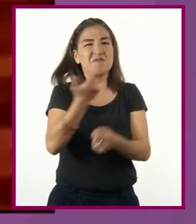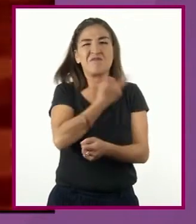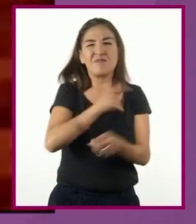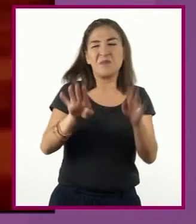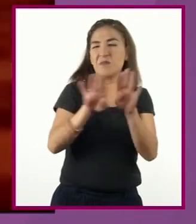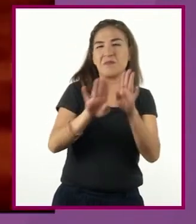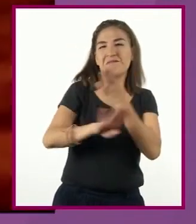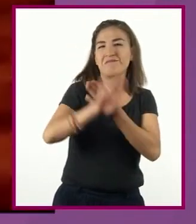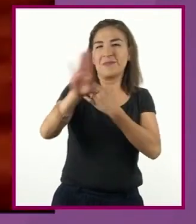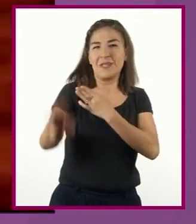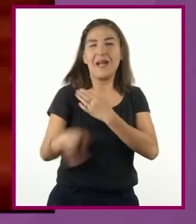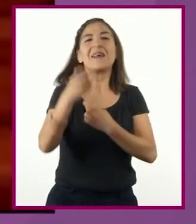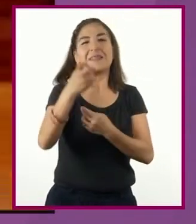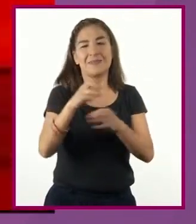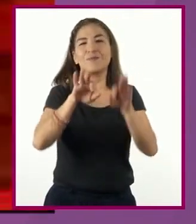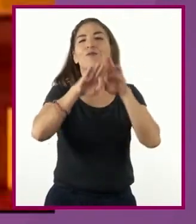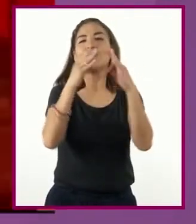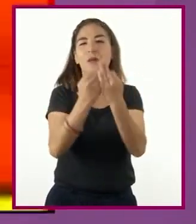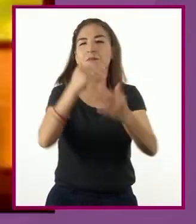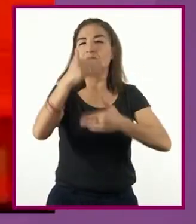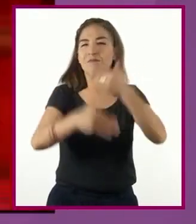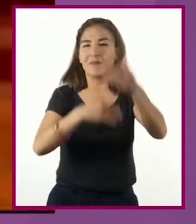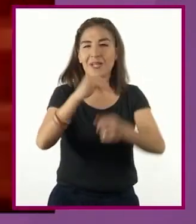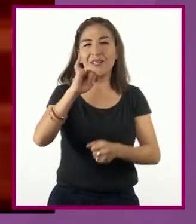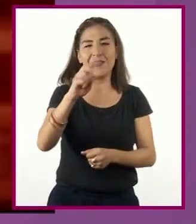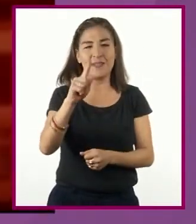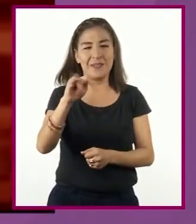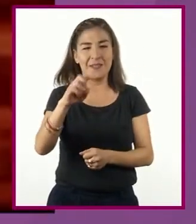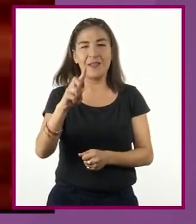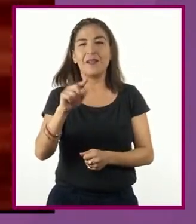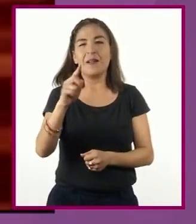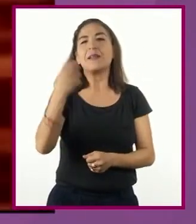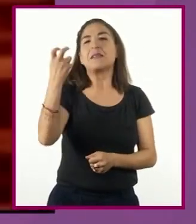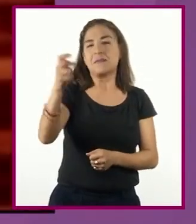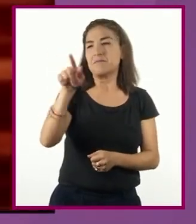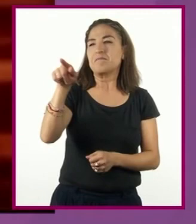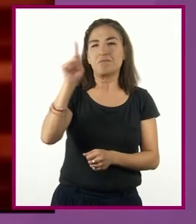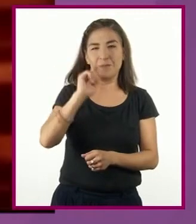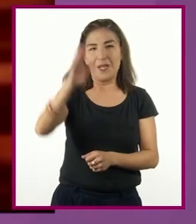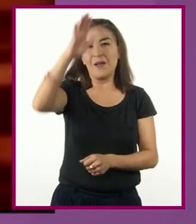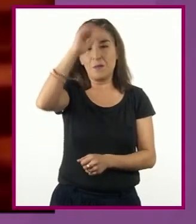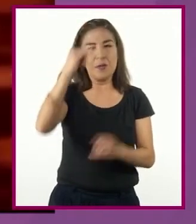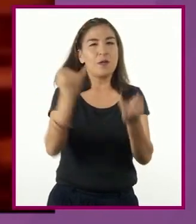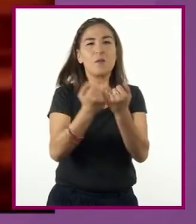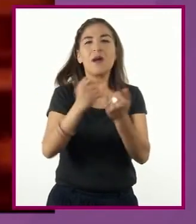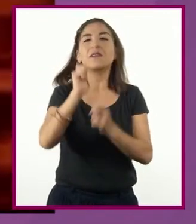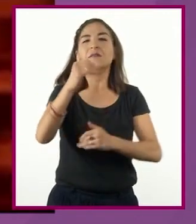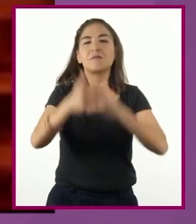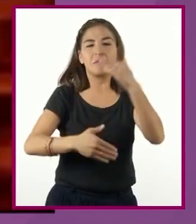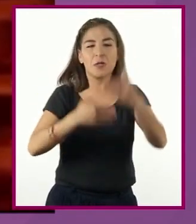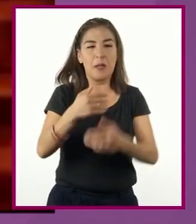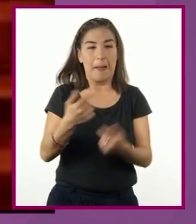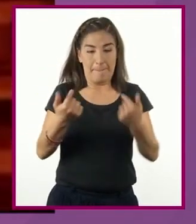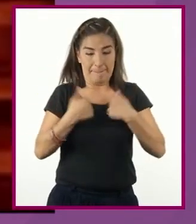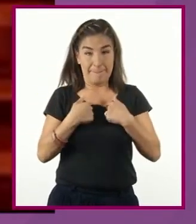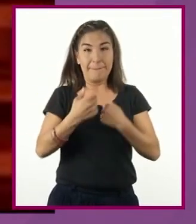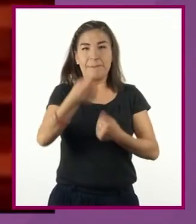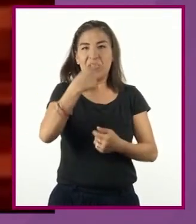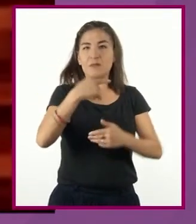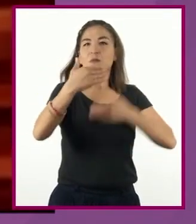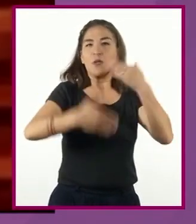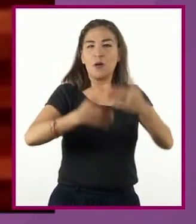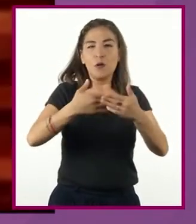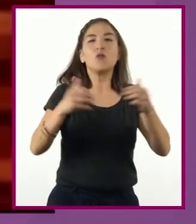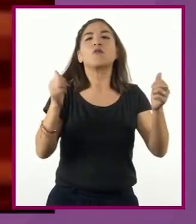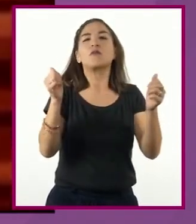así como se va formando la identidad. Totalmente de acuerdo con Susan, es un proceso doble. La construimos nosotros, pero se da con